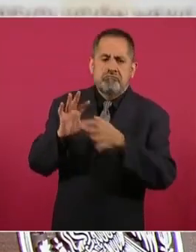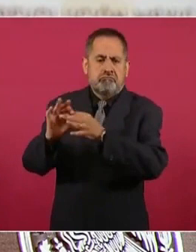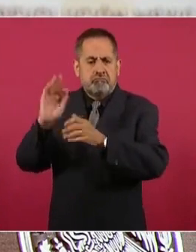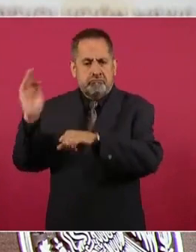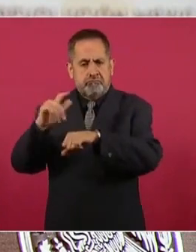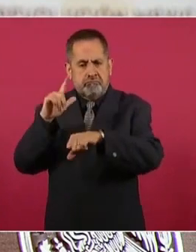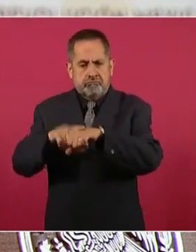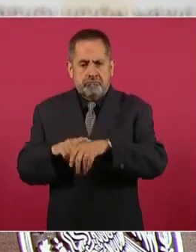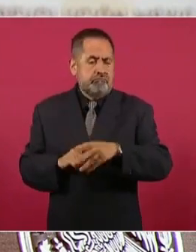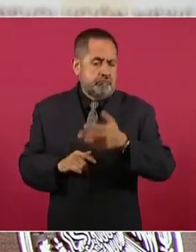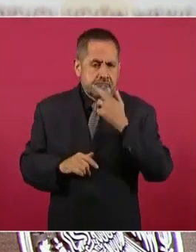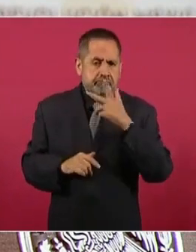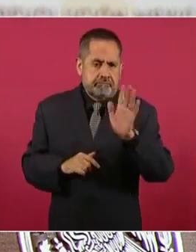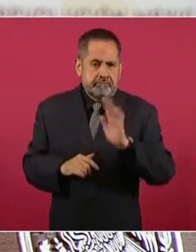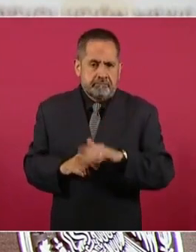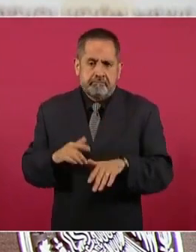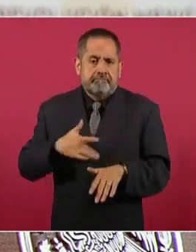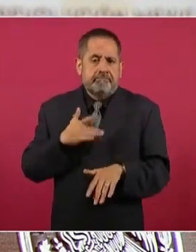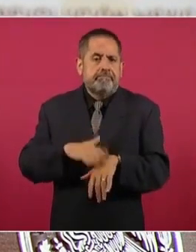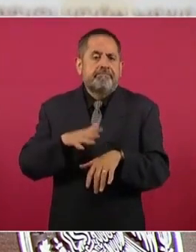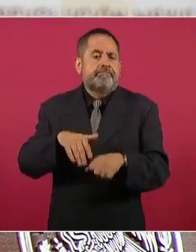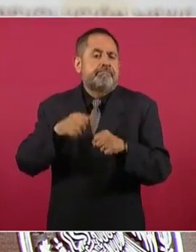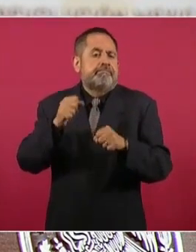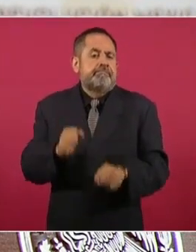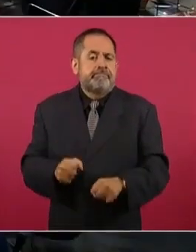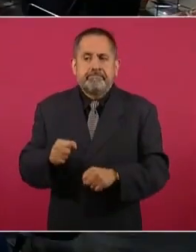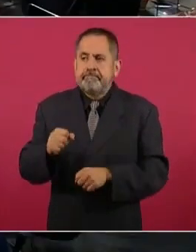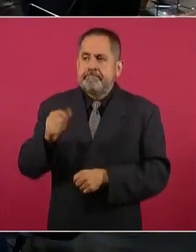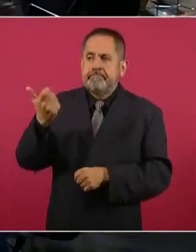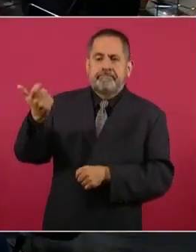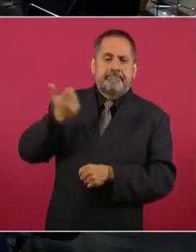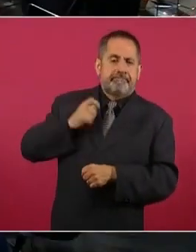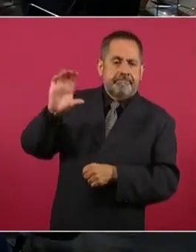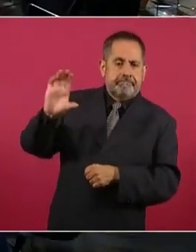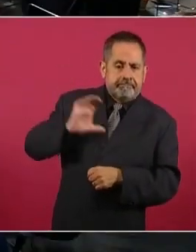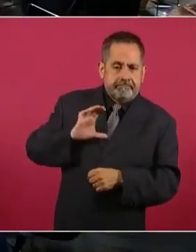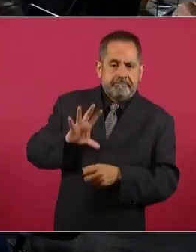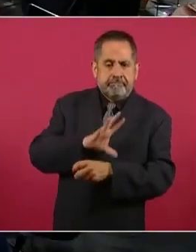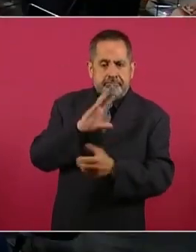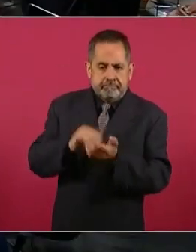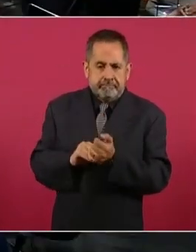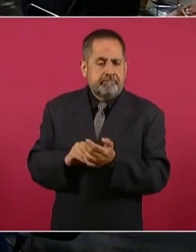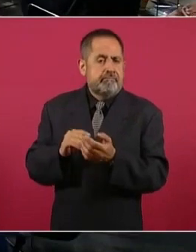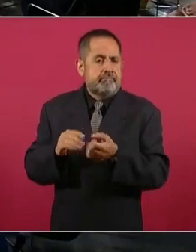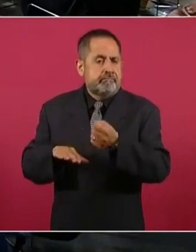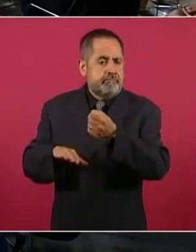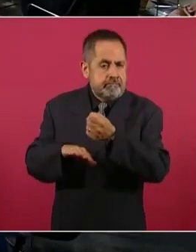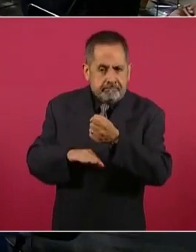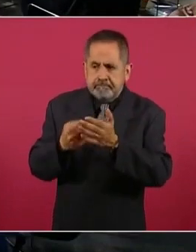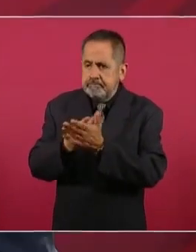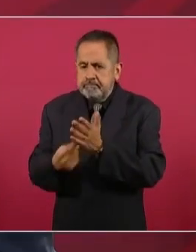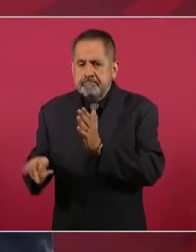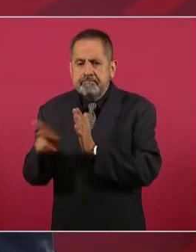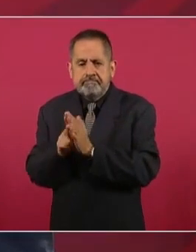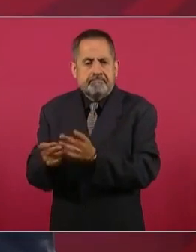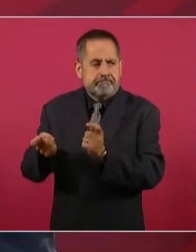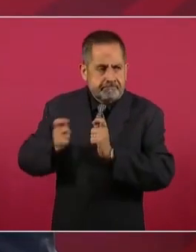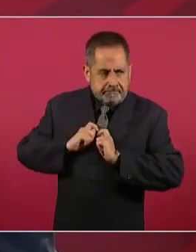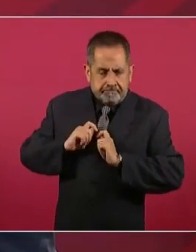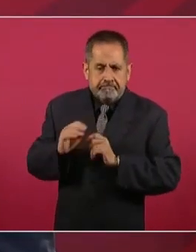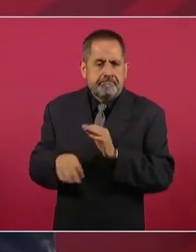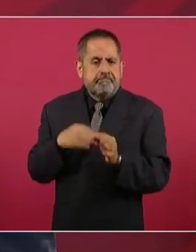porque es garantía de que van a tener sus bases, van a